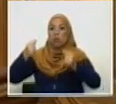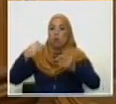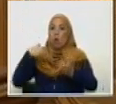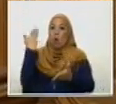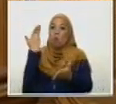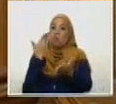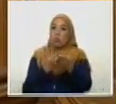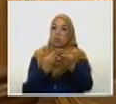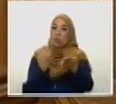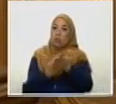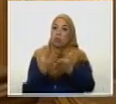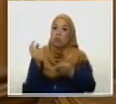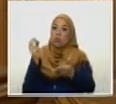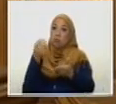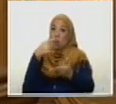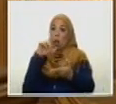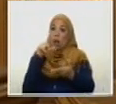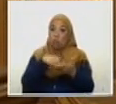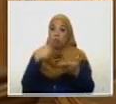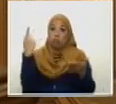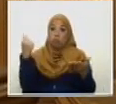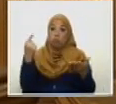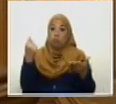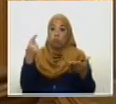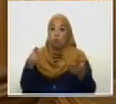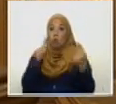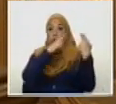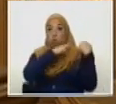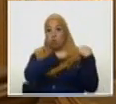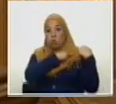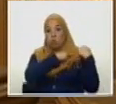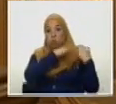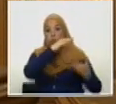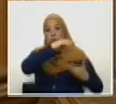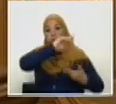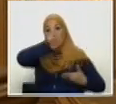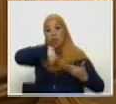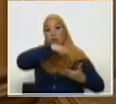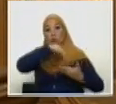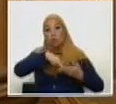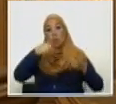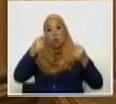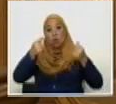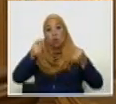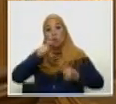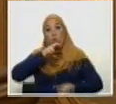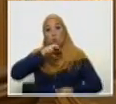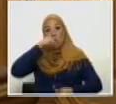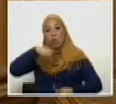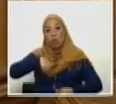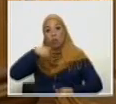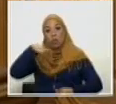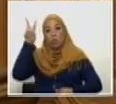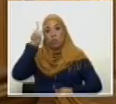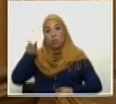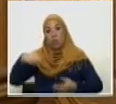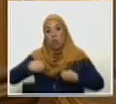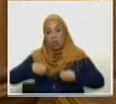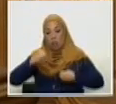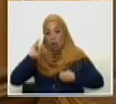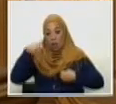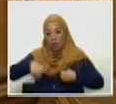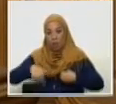título, valor, como dueño de parte de la riqueza nacional y del oro que está en el suelo patrio.